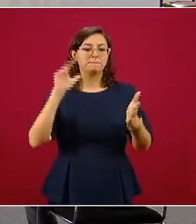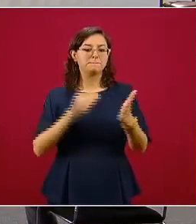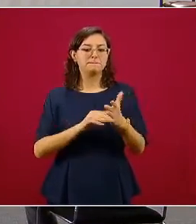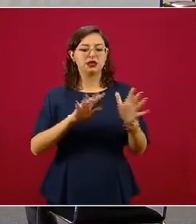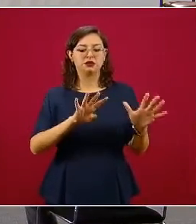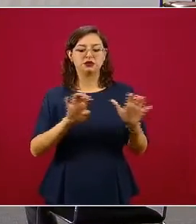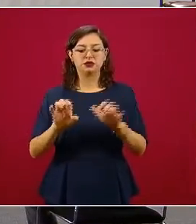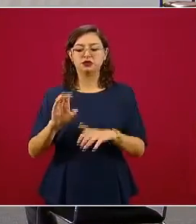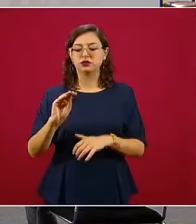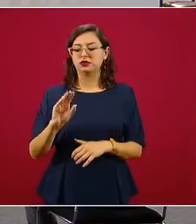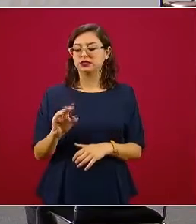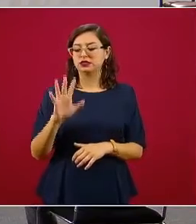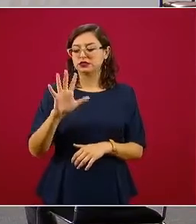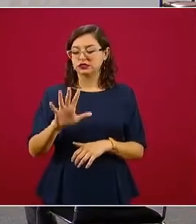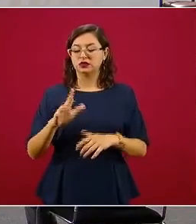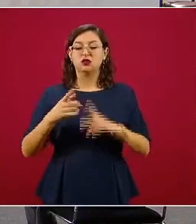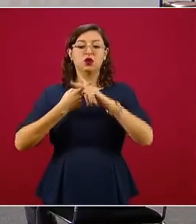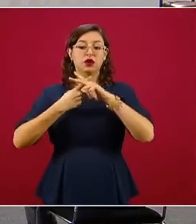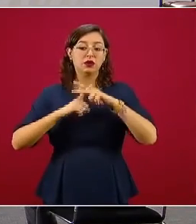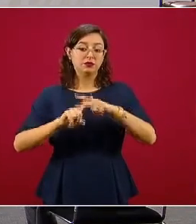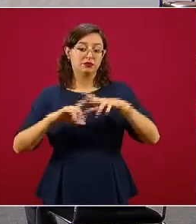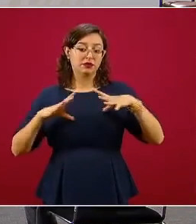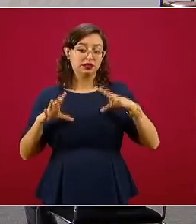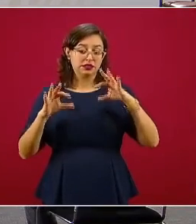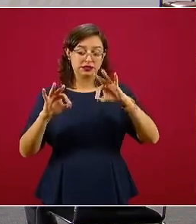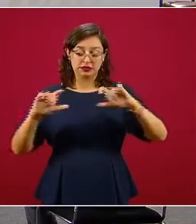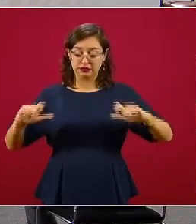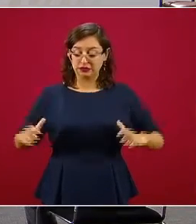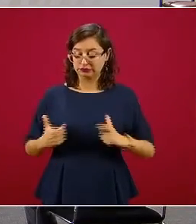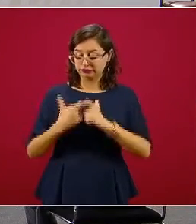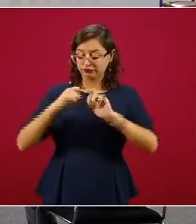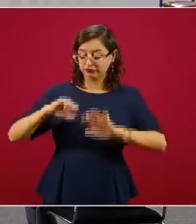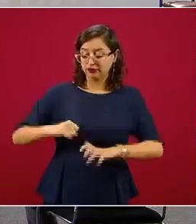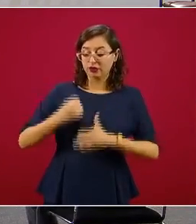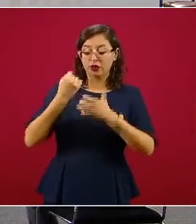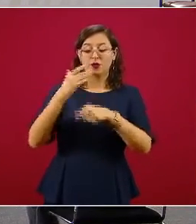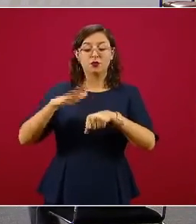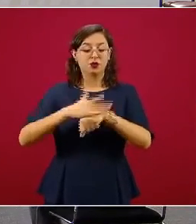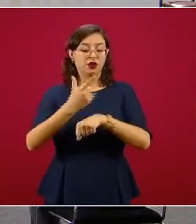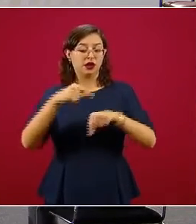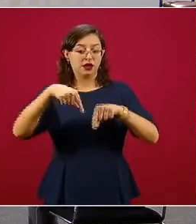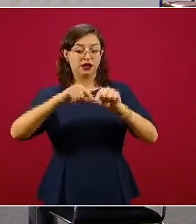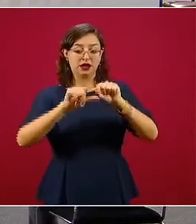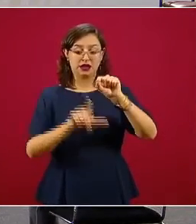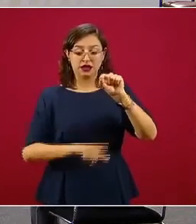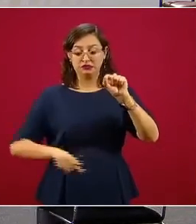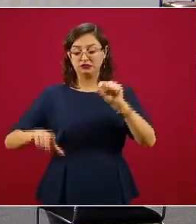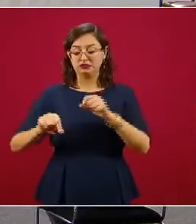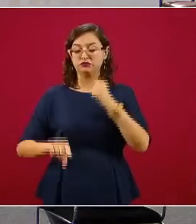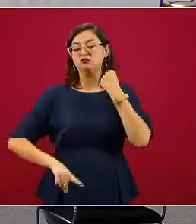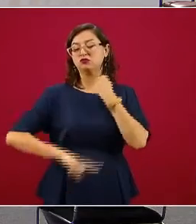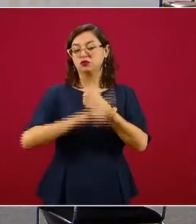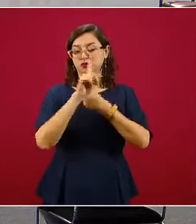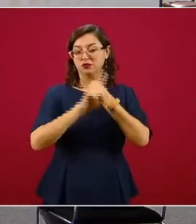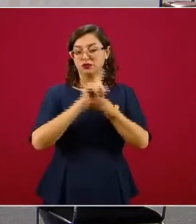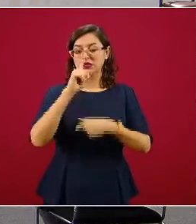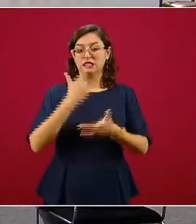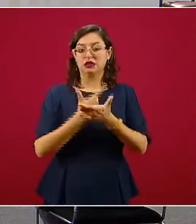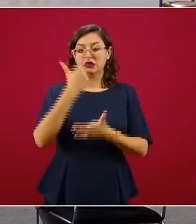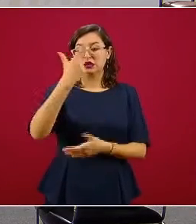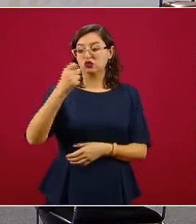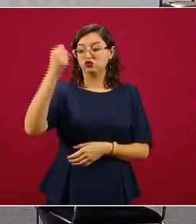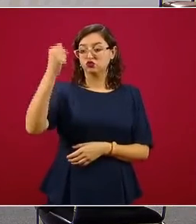condición muy particular. México estaba en una crisis importante, 2 huracanes estaban sobre el